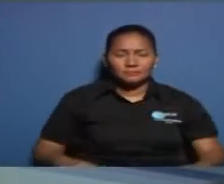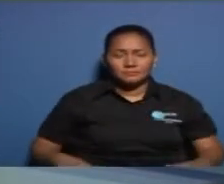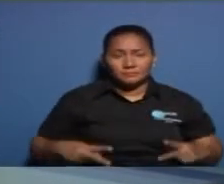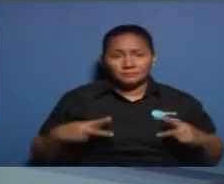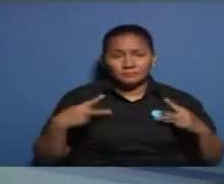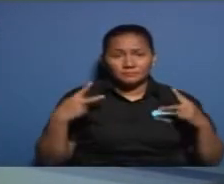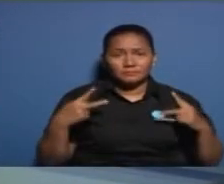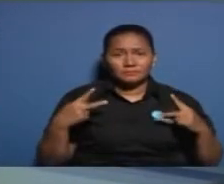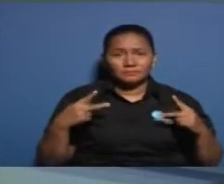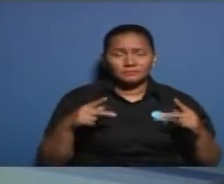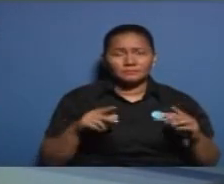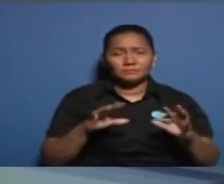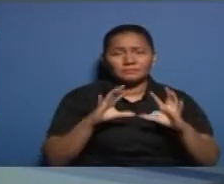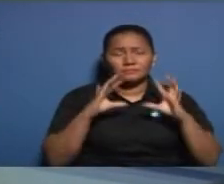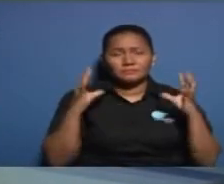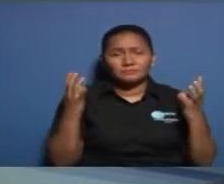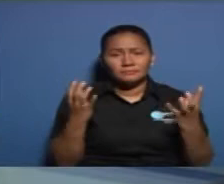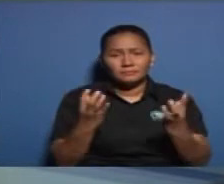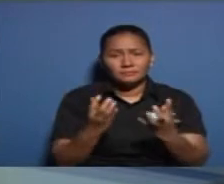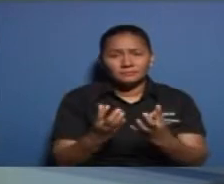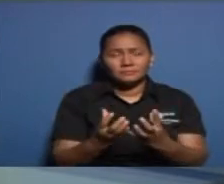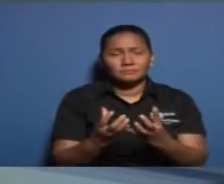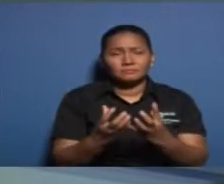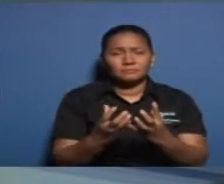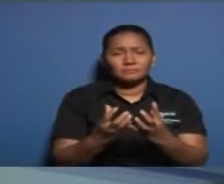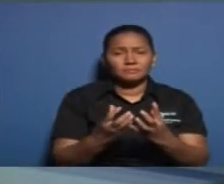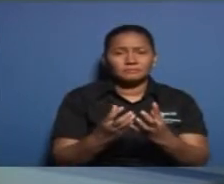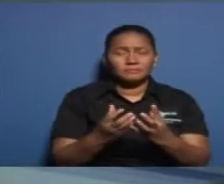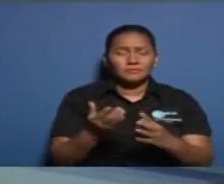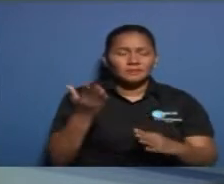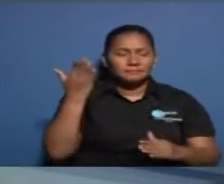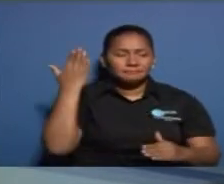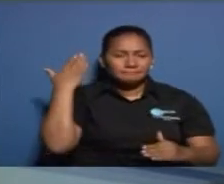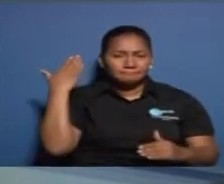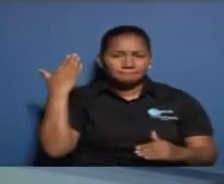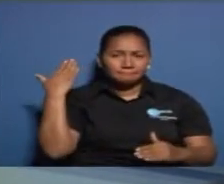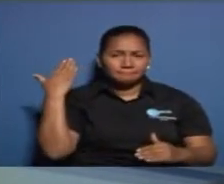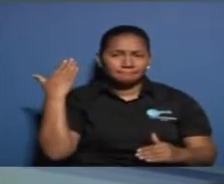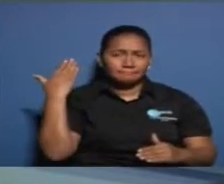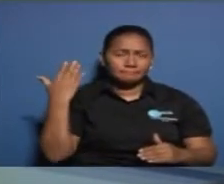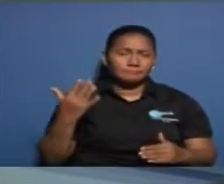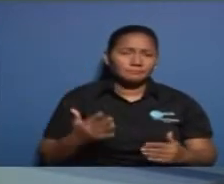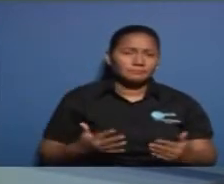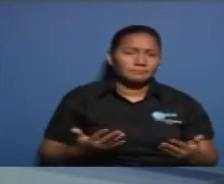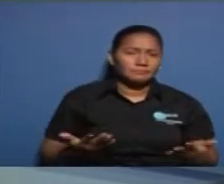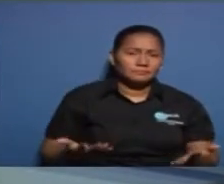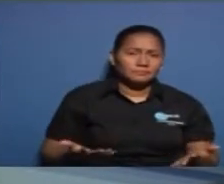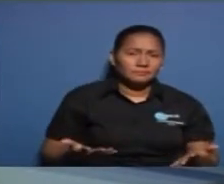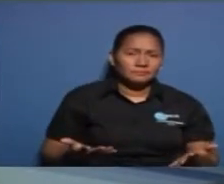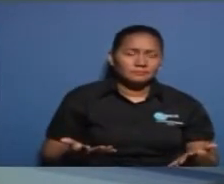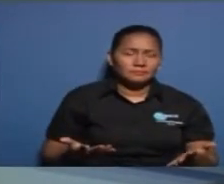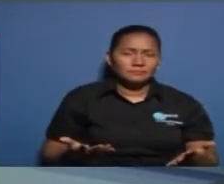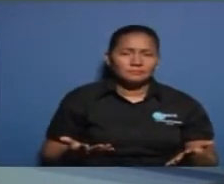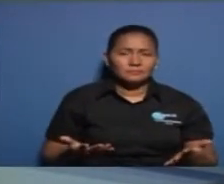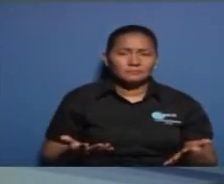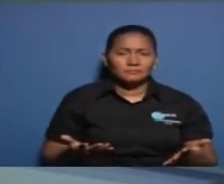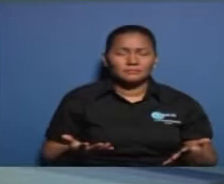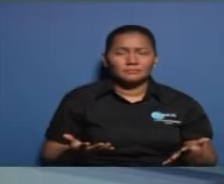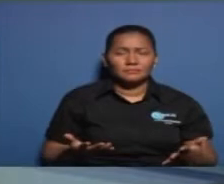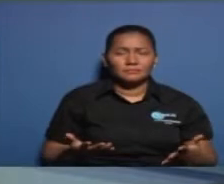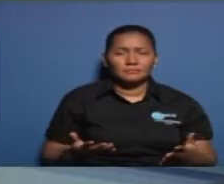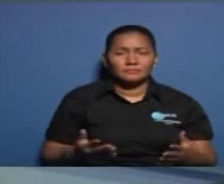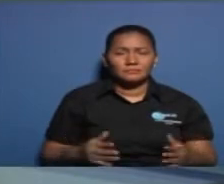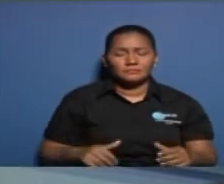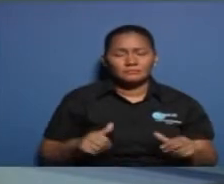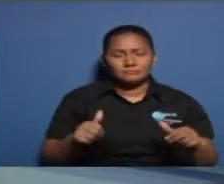estamos tarde ya ya se pasaron los momentos en que teníamos que ver qué íbamos a hacer ahora hay que ver cómo sobrevivimos